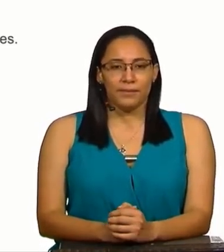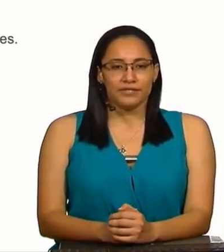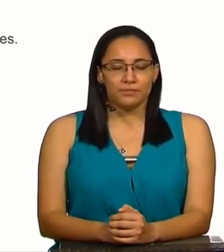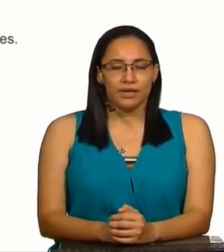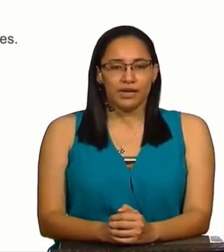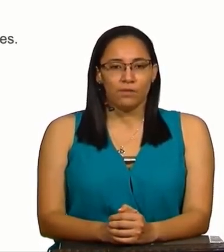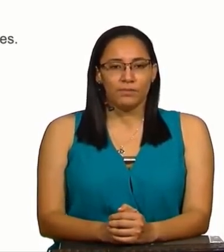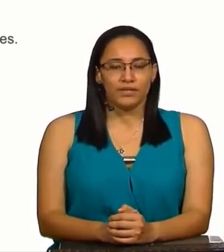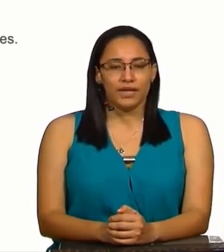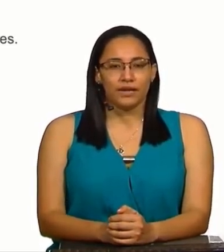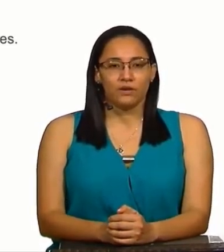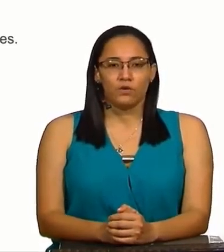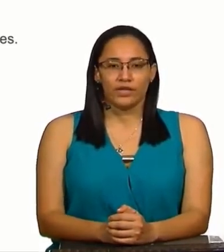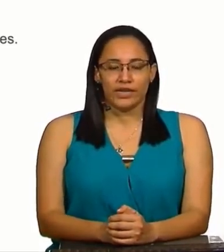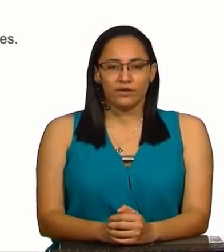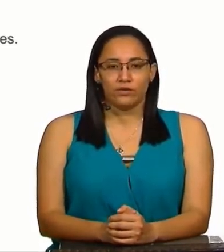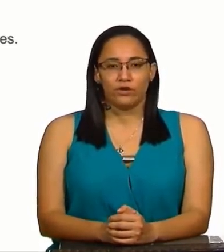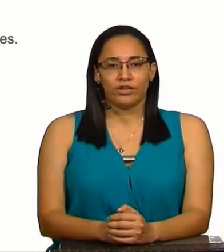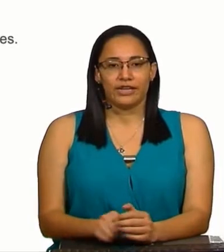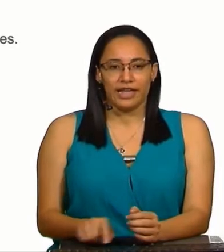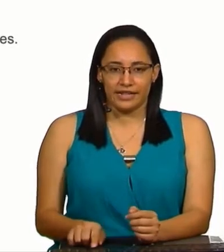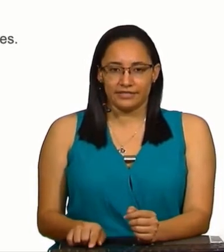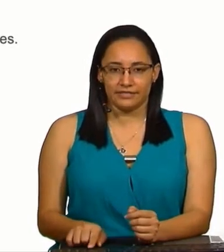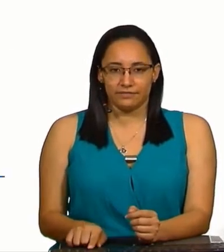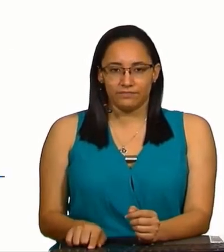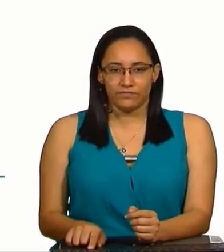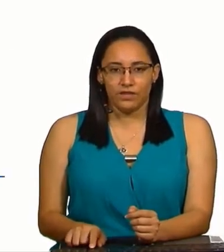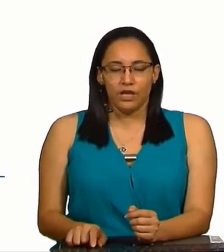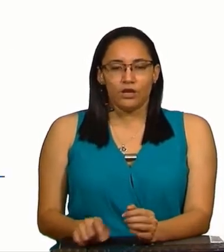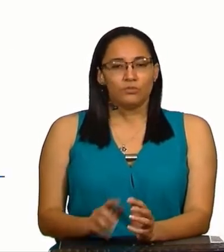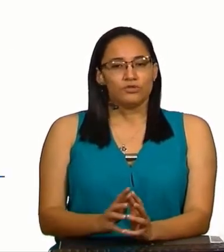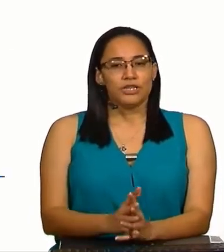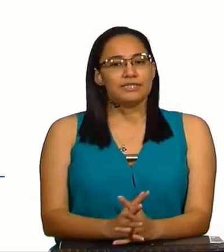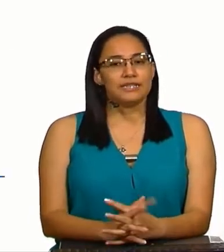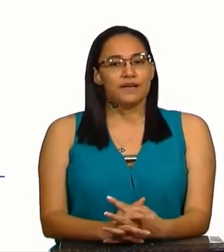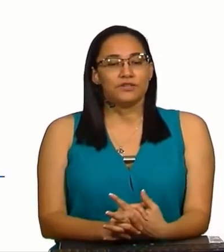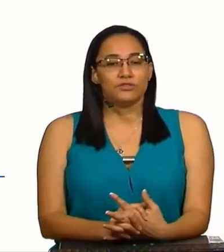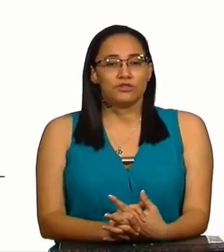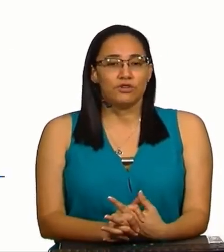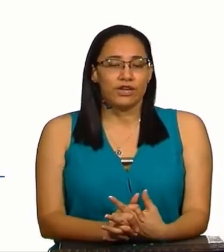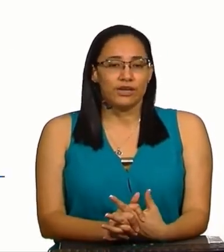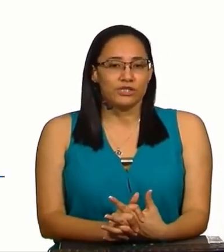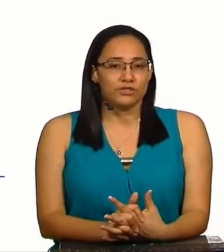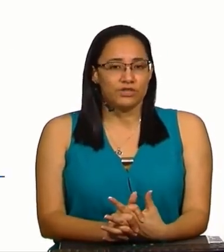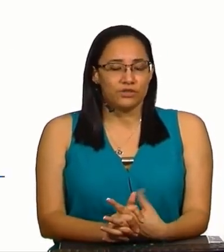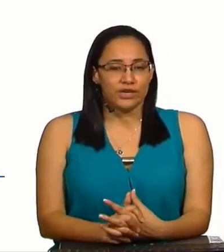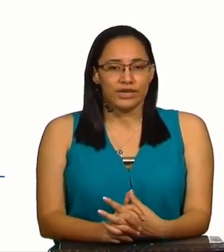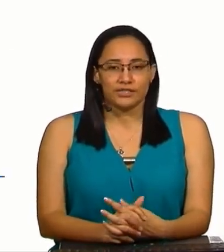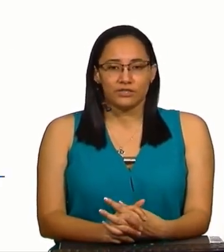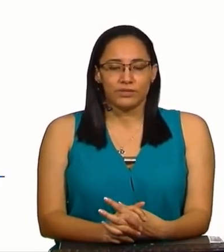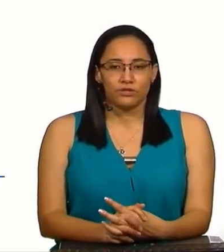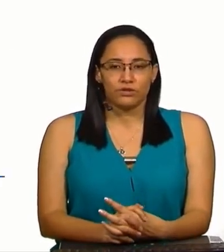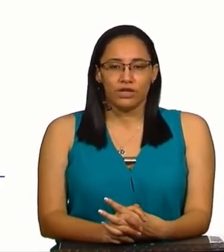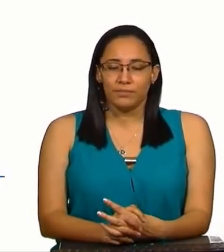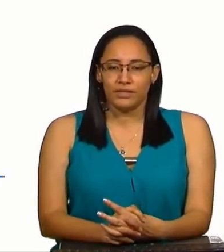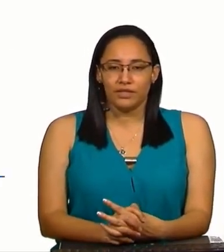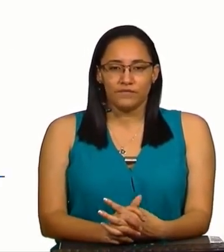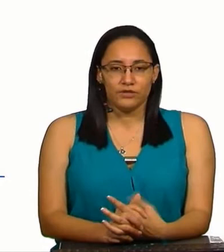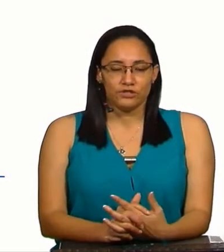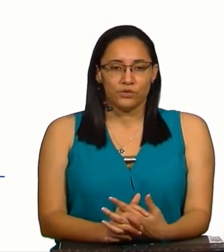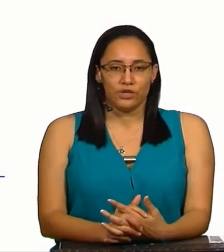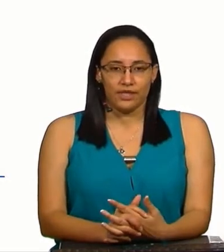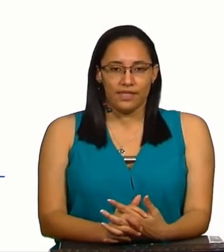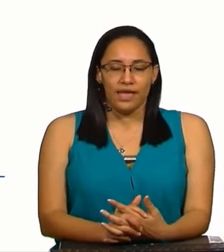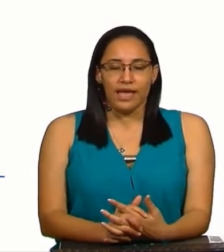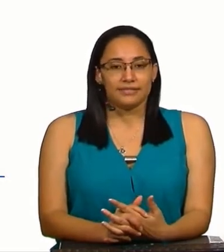en el espacio van a completar con can or can't. Como ustedes saben, nosotros los queremos estudiando en casa tomando todas las medidas